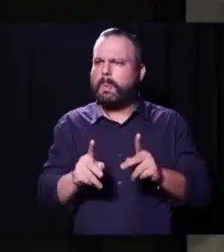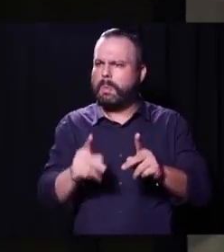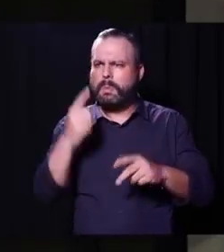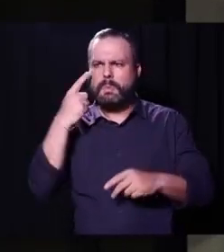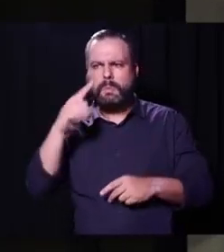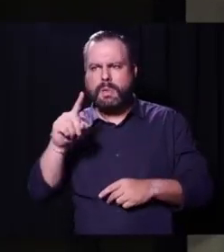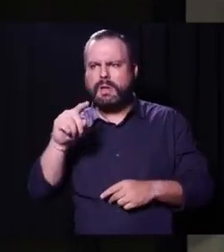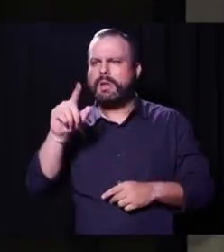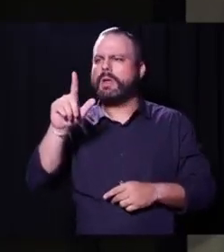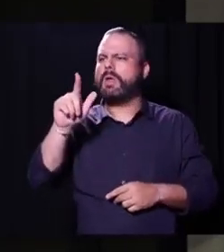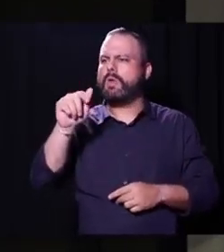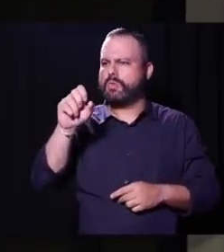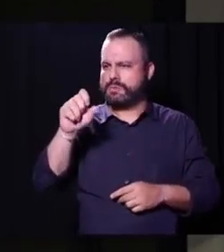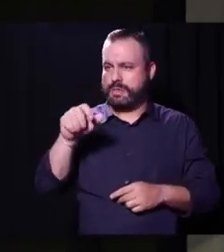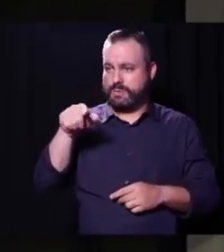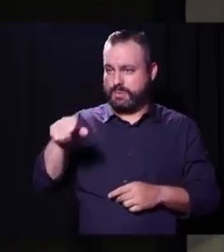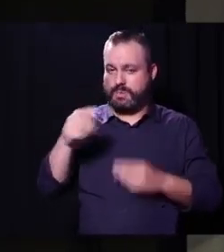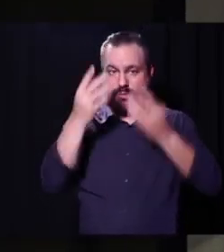hermosa.